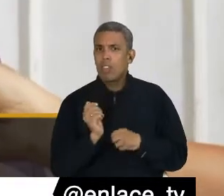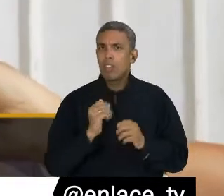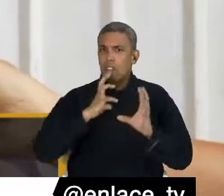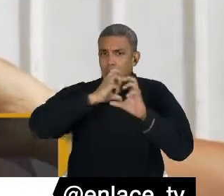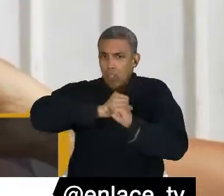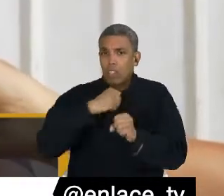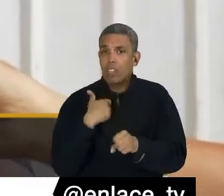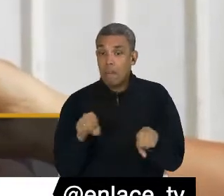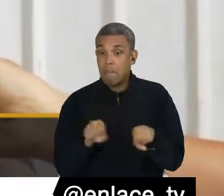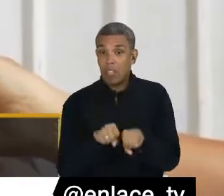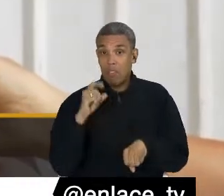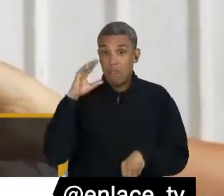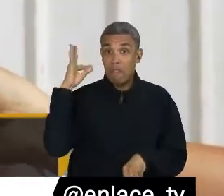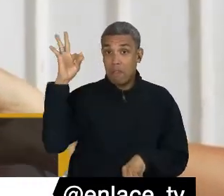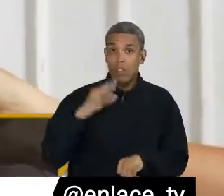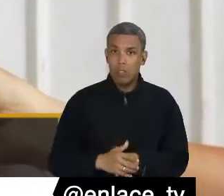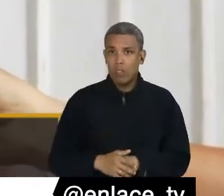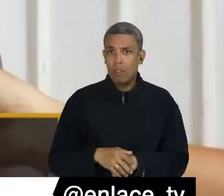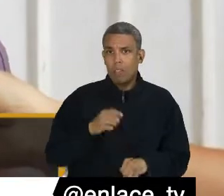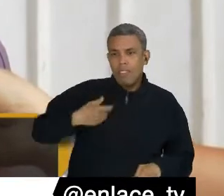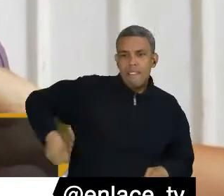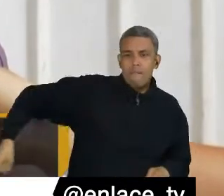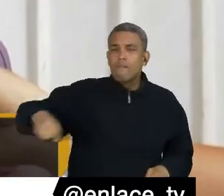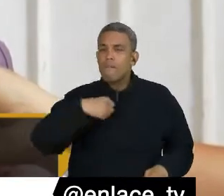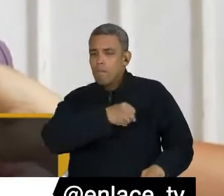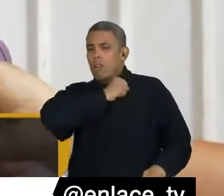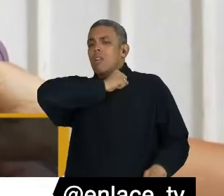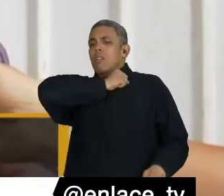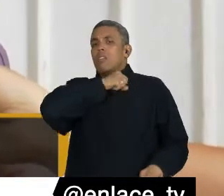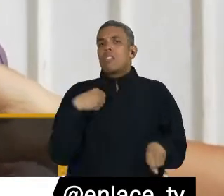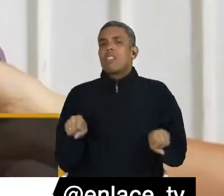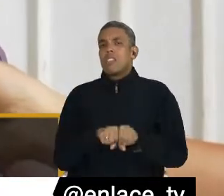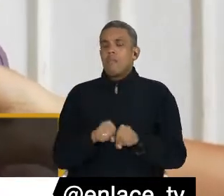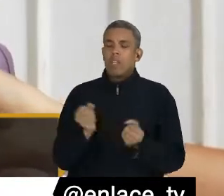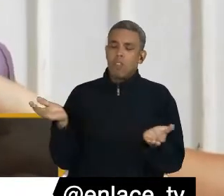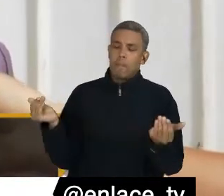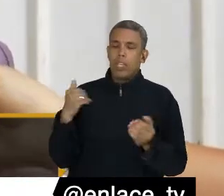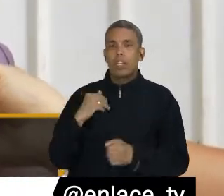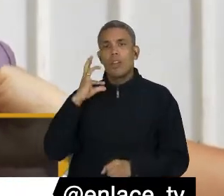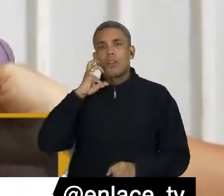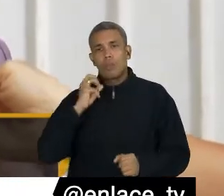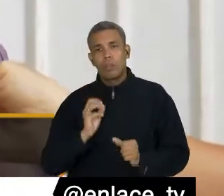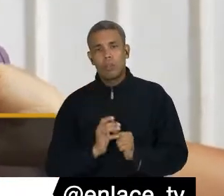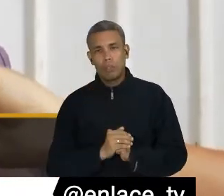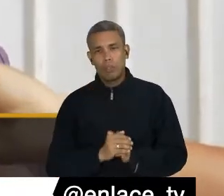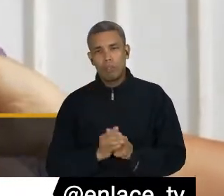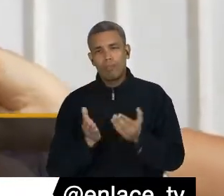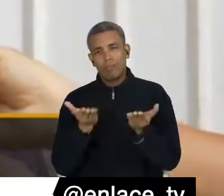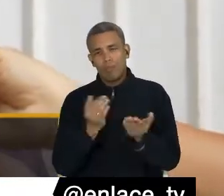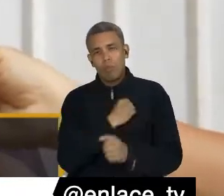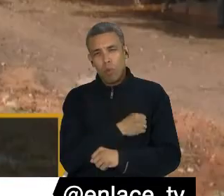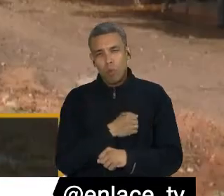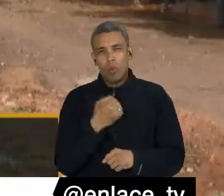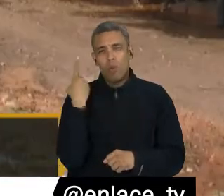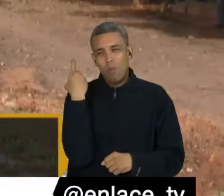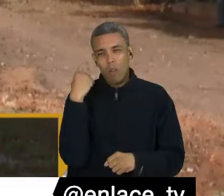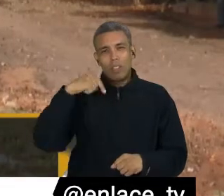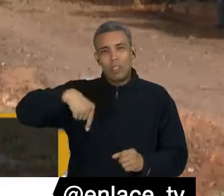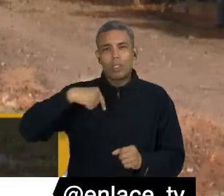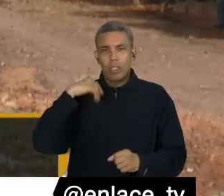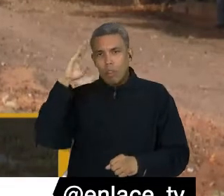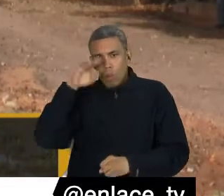zapatos. Entonces, o sea, a mí me comunican. Por eso hago el llamado a todas las entidades que por favor nos presten más seguridad. Los